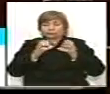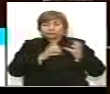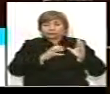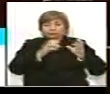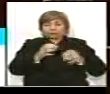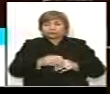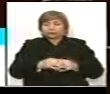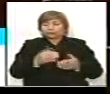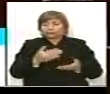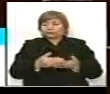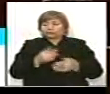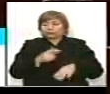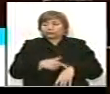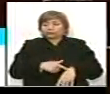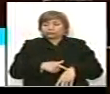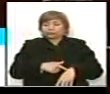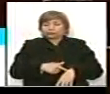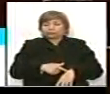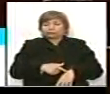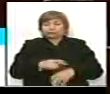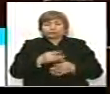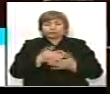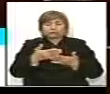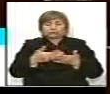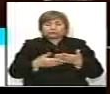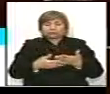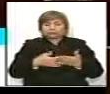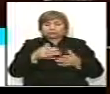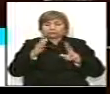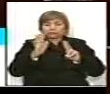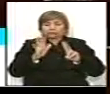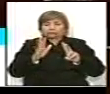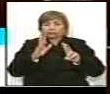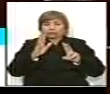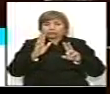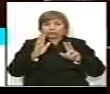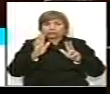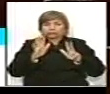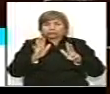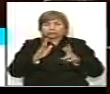ocasiones durante un espacio de 7-8 semanas.